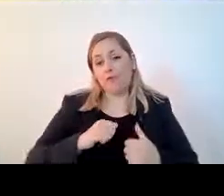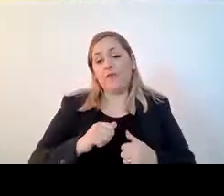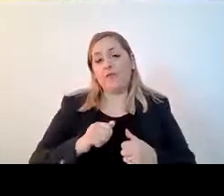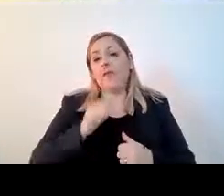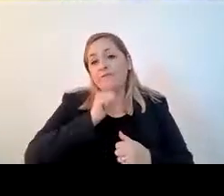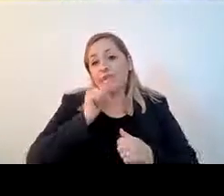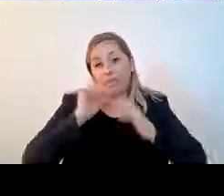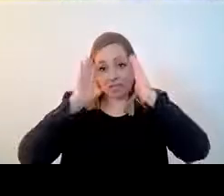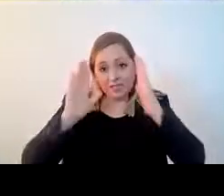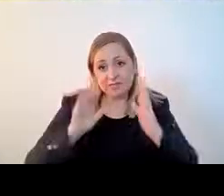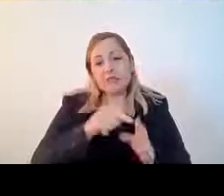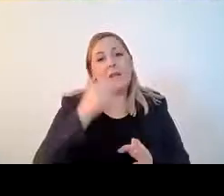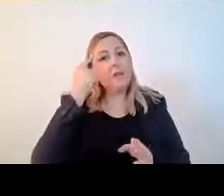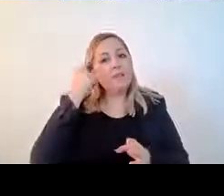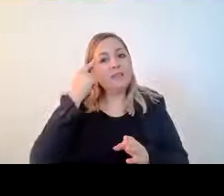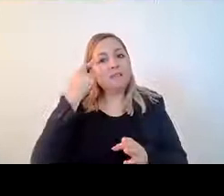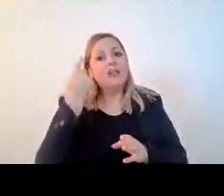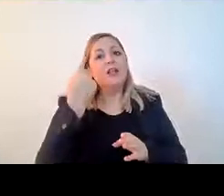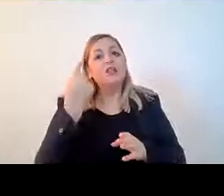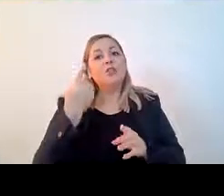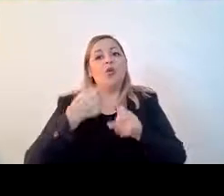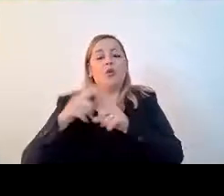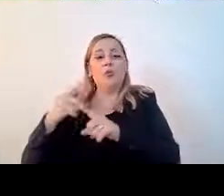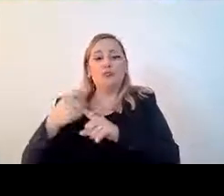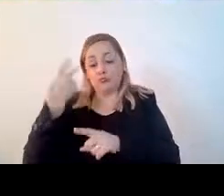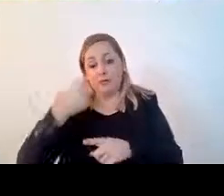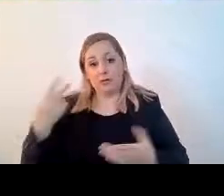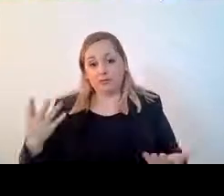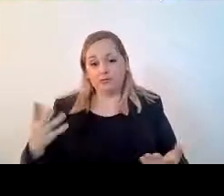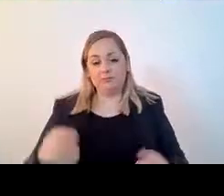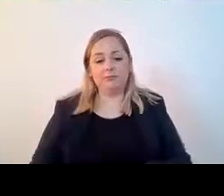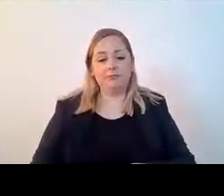atencional, o sea, estar pensando en los otros y lo que piensan los otros. Ya.